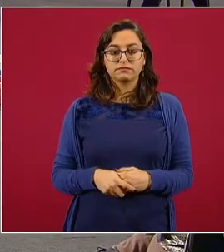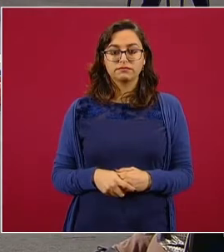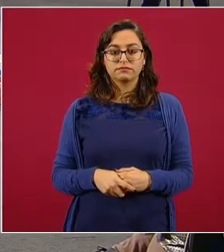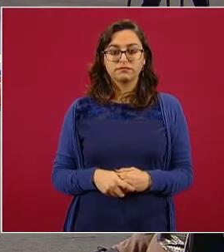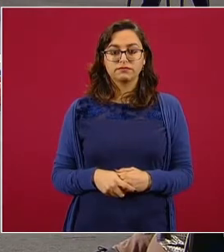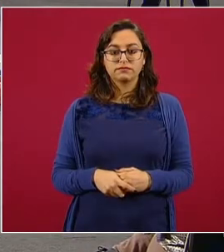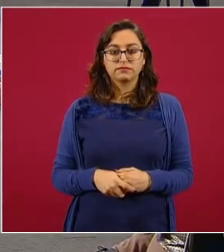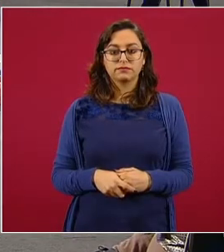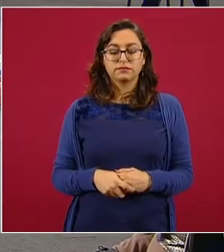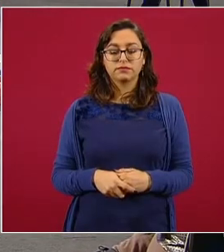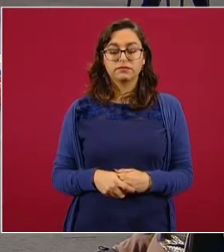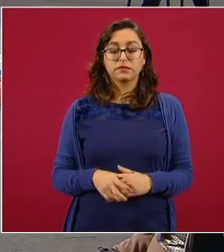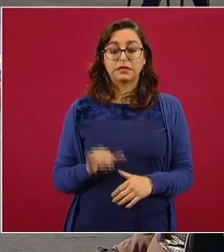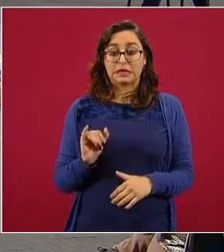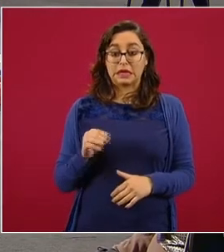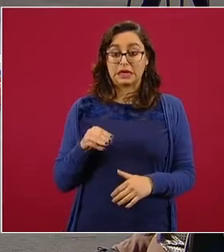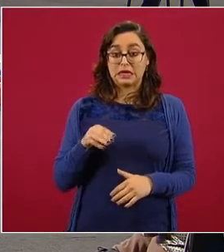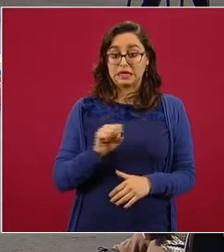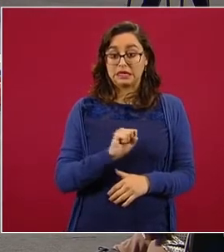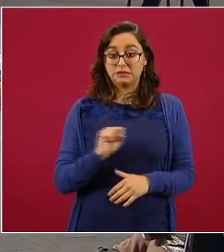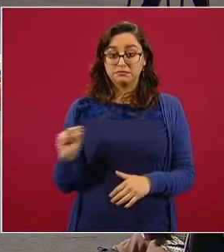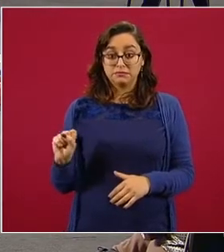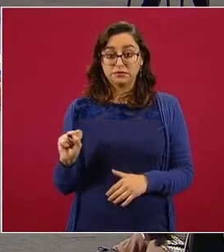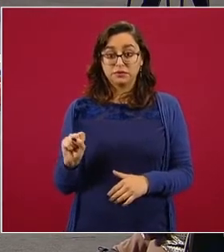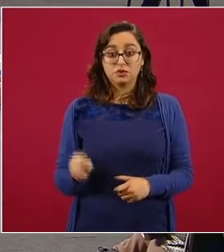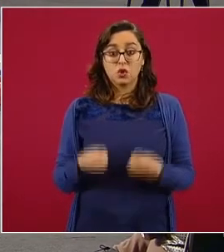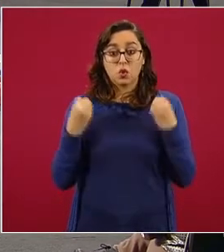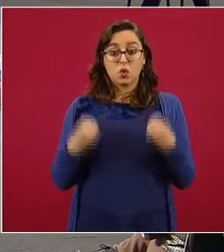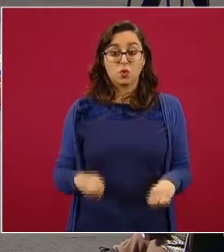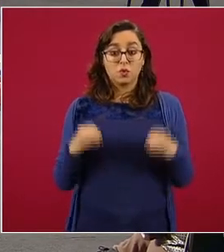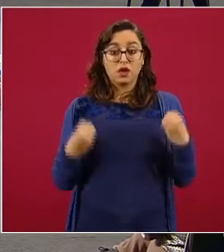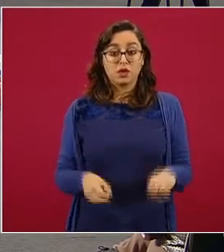Seguro Social estábamos al 80%,